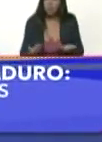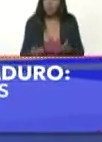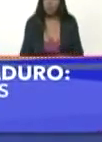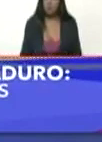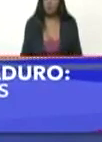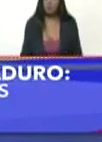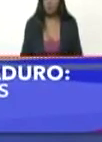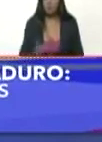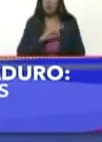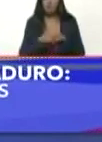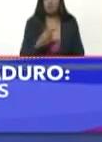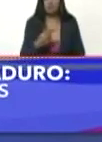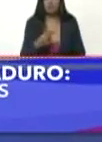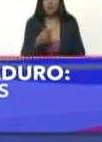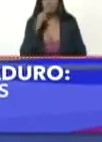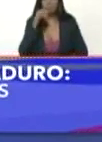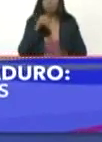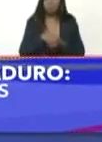Una fuerza de ocupación,